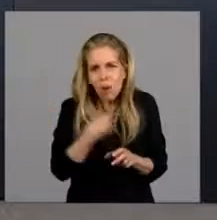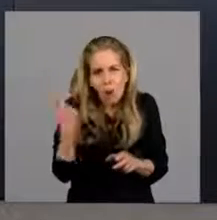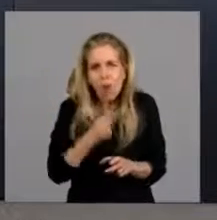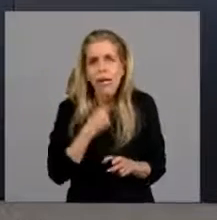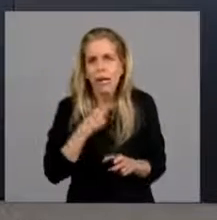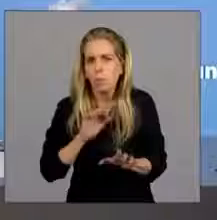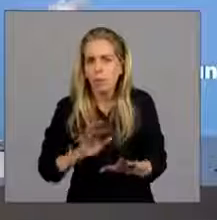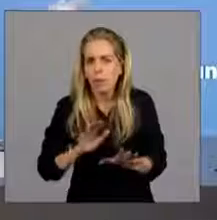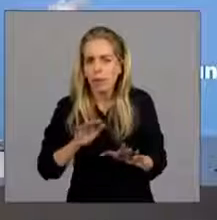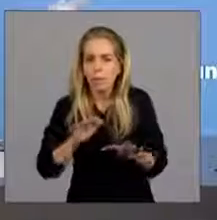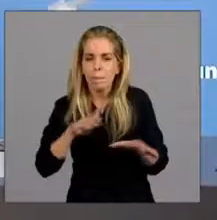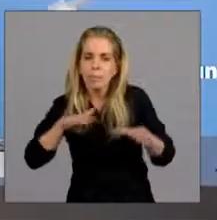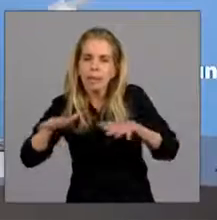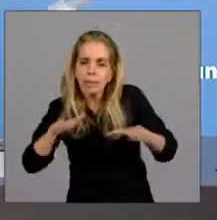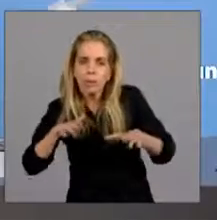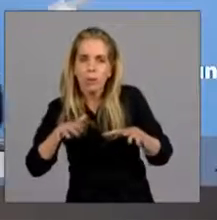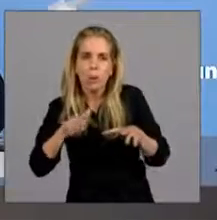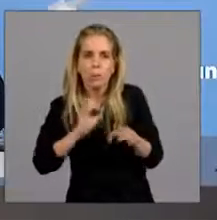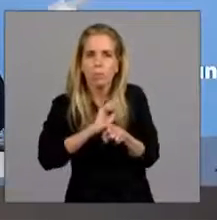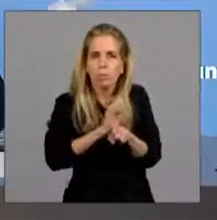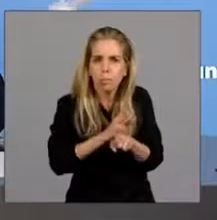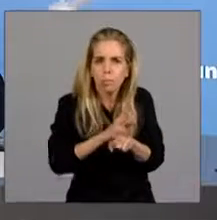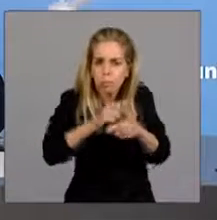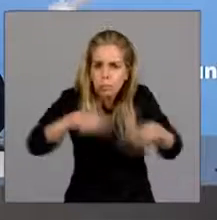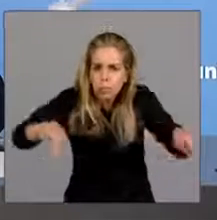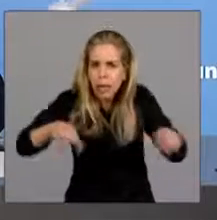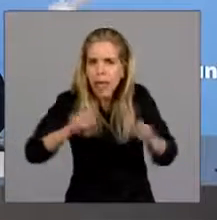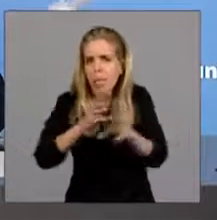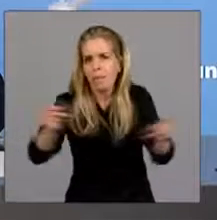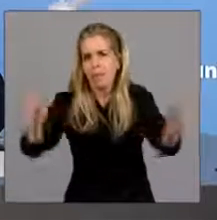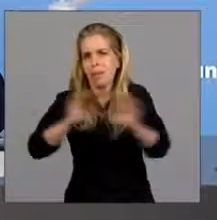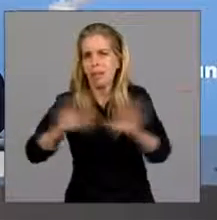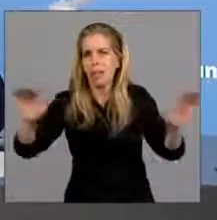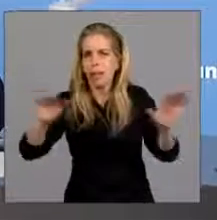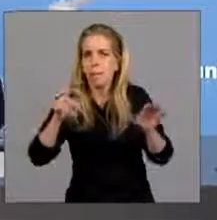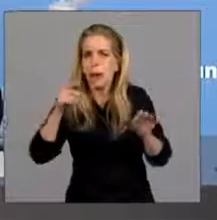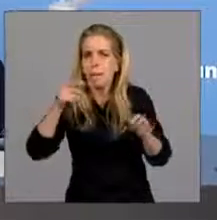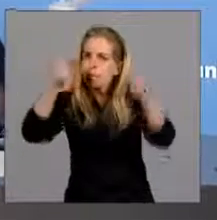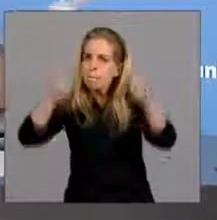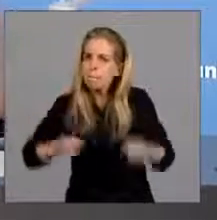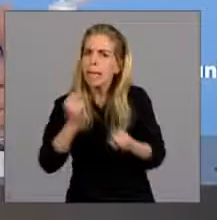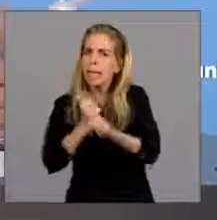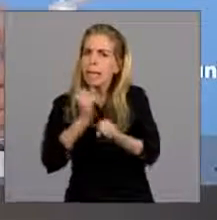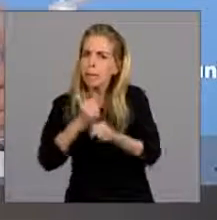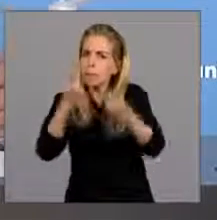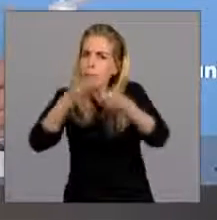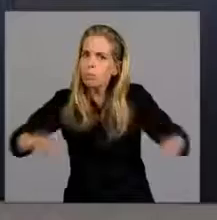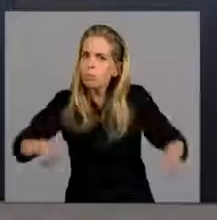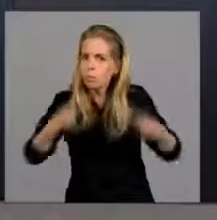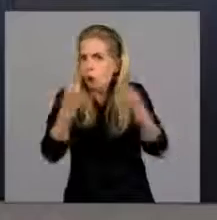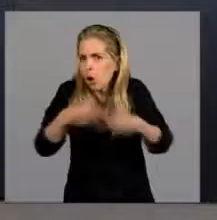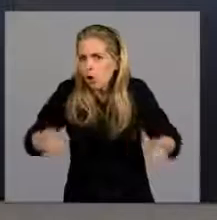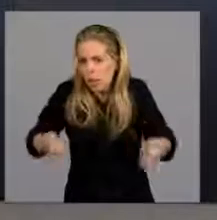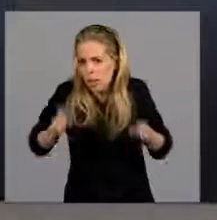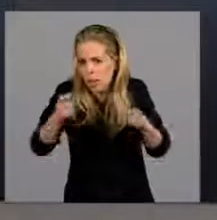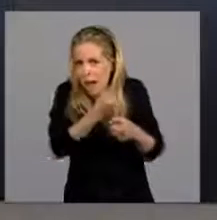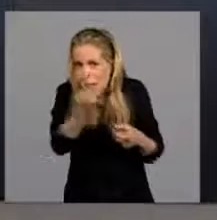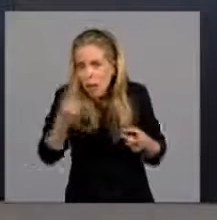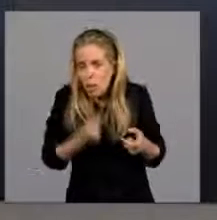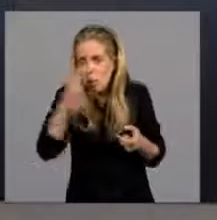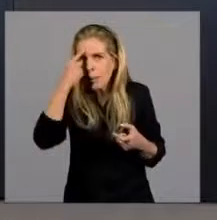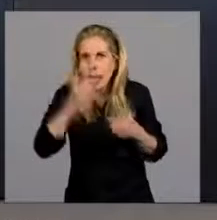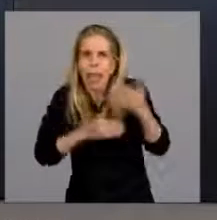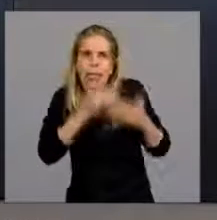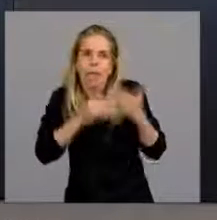que esto pase para ponernos a trabajar en las cosas que realmente nos gustaría estar trabajando. A todos nos gustaría estar trabajando en el desarrollo de la